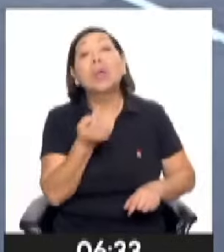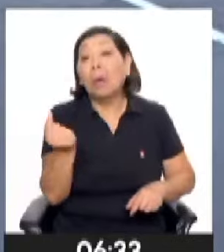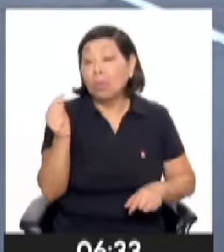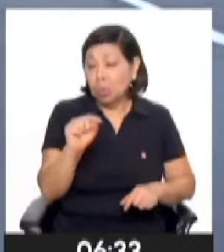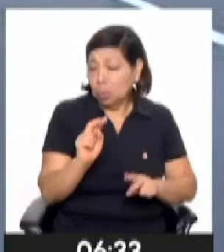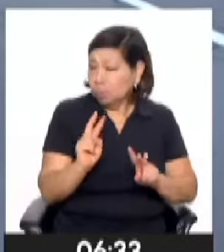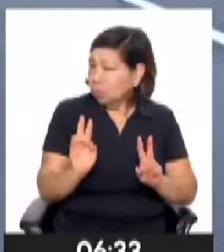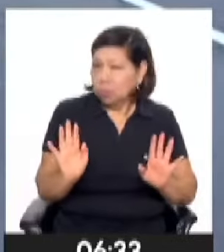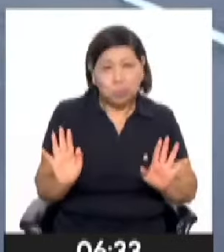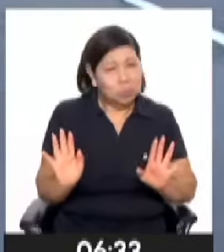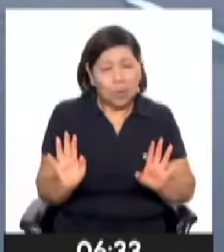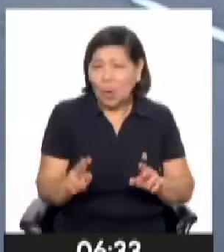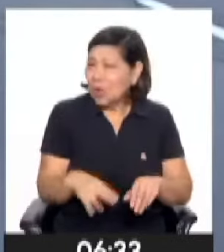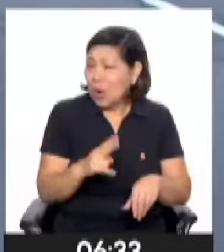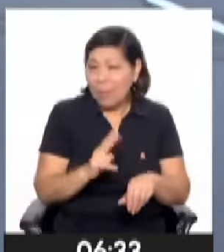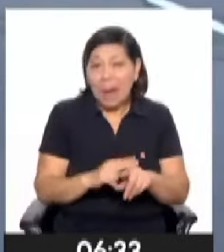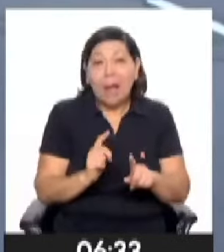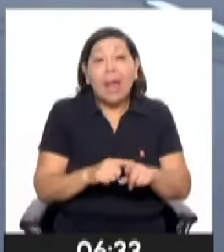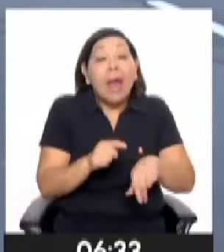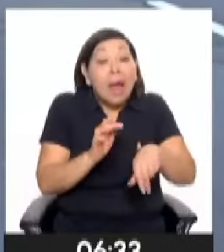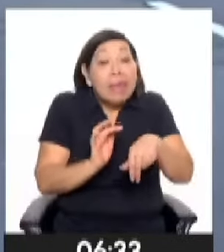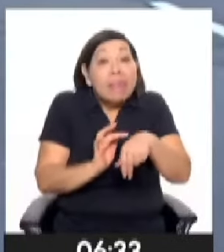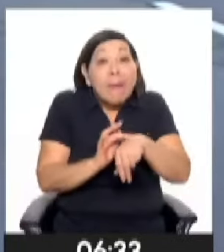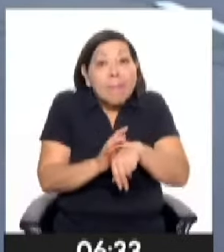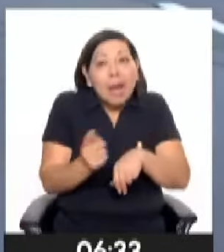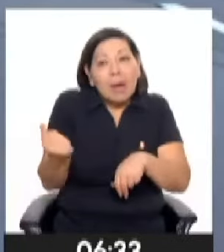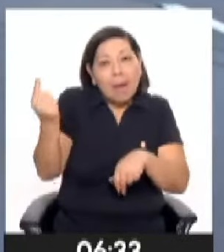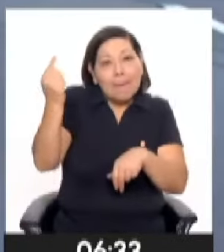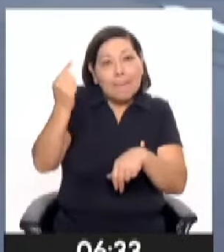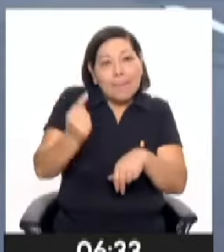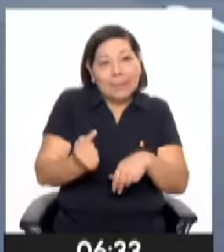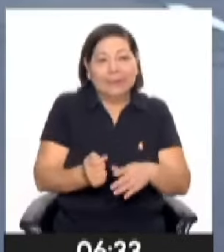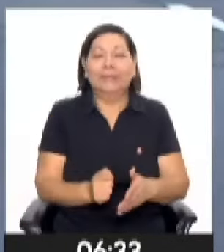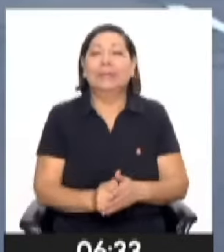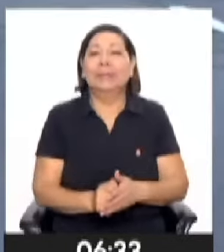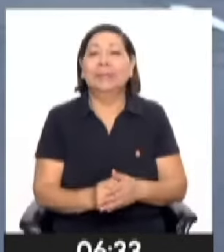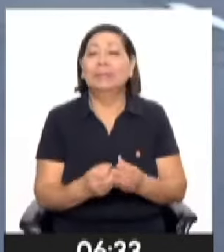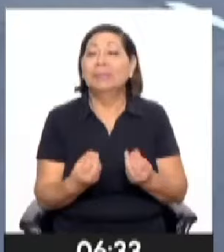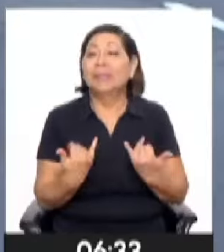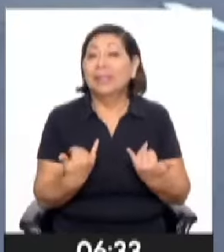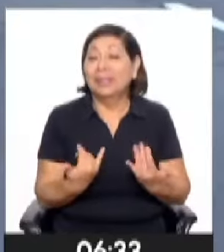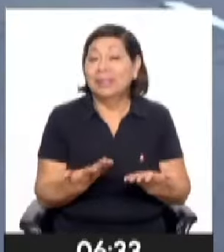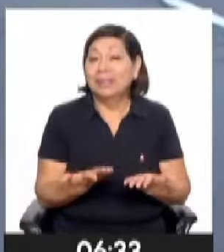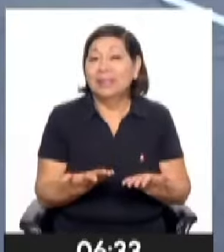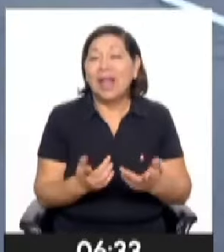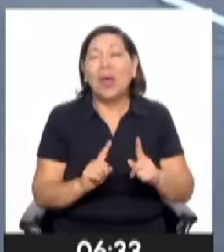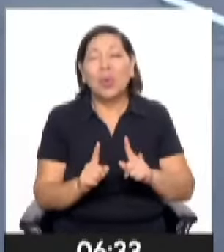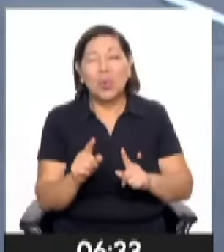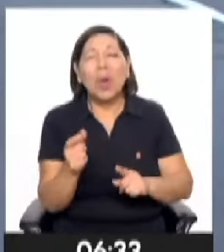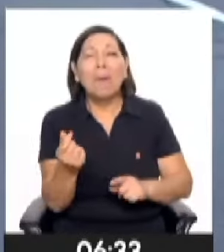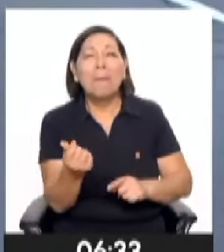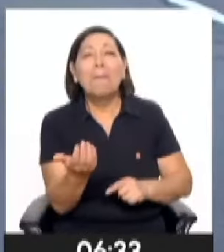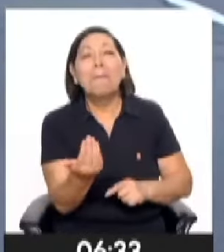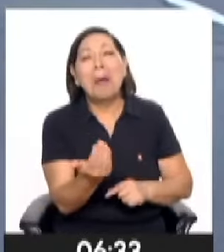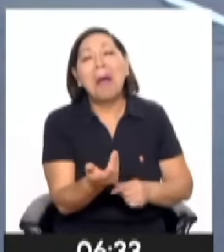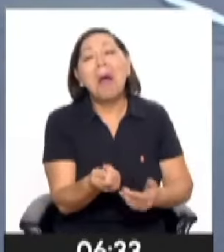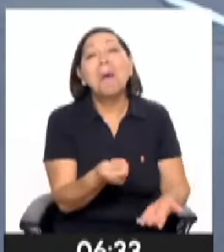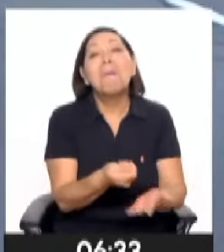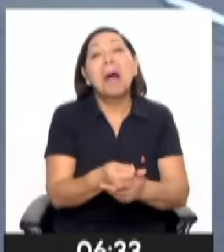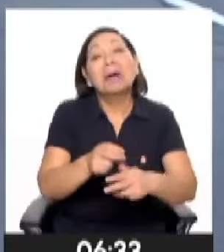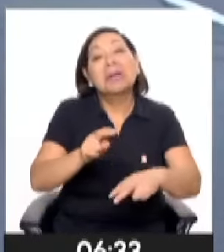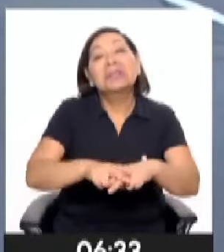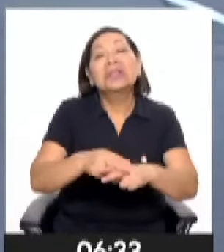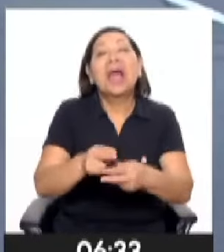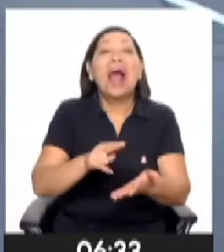pensando en hacerlo, puede venir. Eso sí, háganlo temprano y no se deje sorprender por quienes van a intentar cobrarle de repente